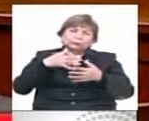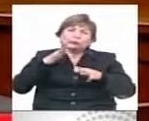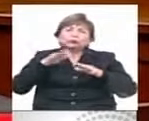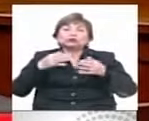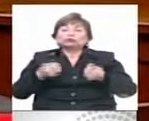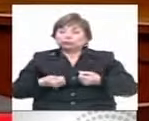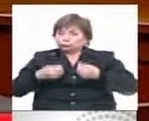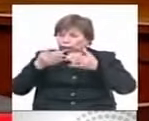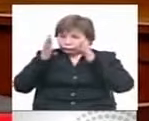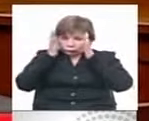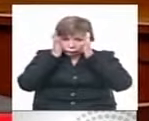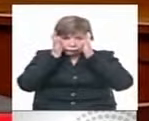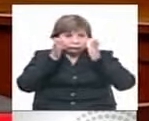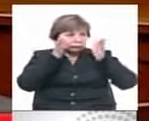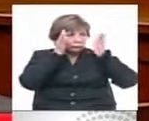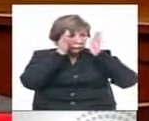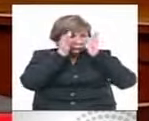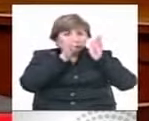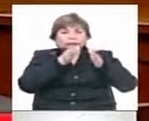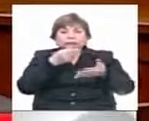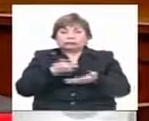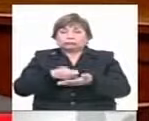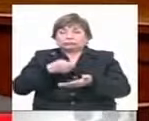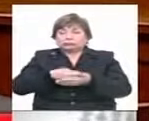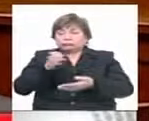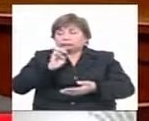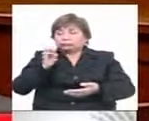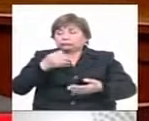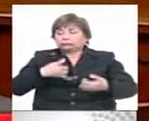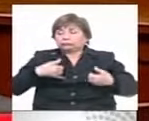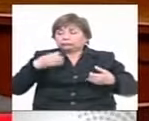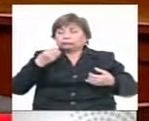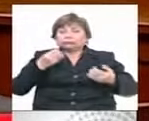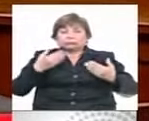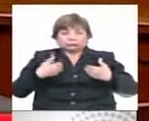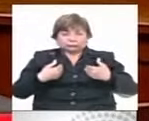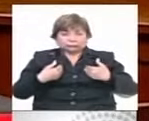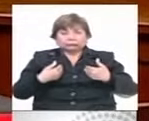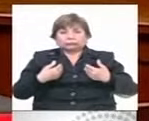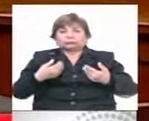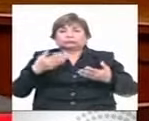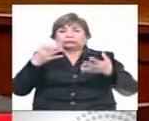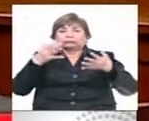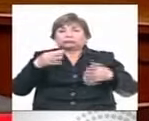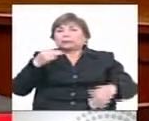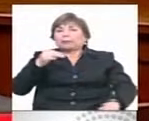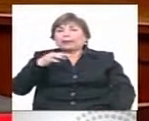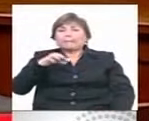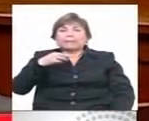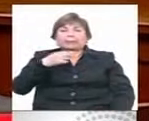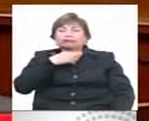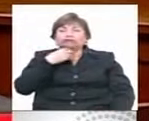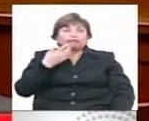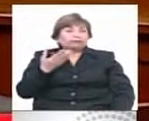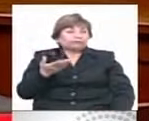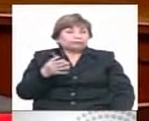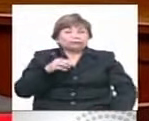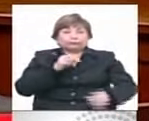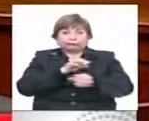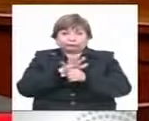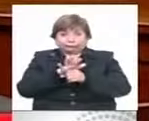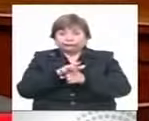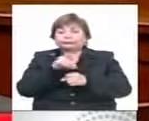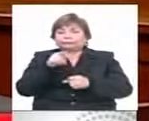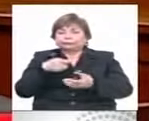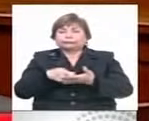brindará asistencia económica de niñas, niños y adolescentes que se encuentran en estado de orfandad debido a la pandemia y